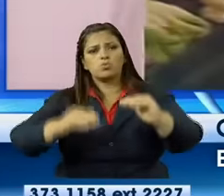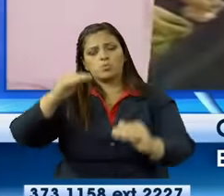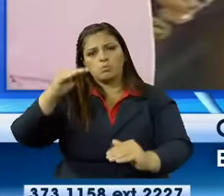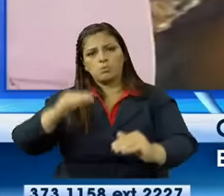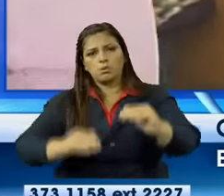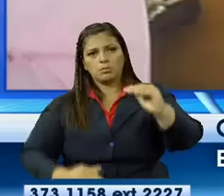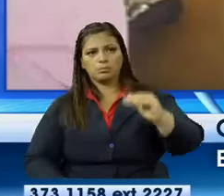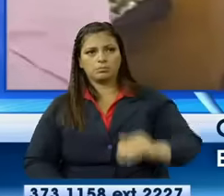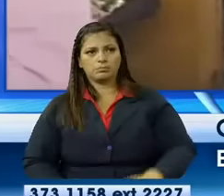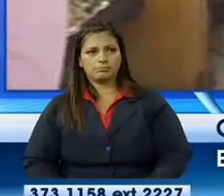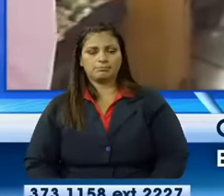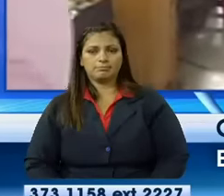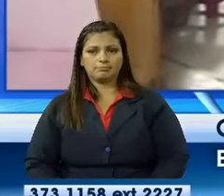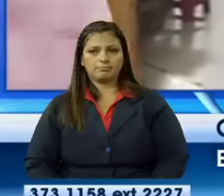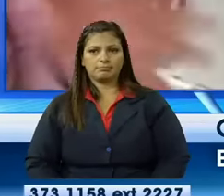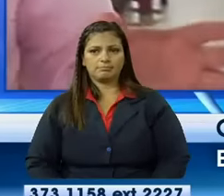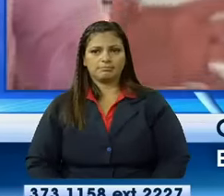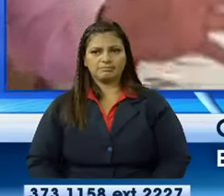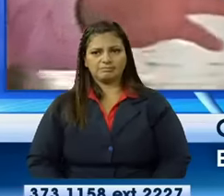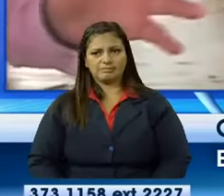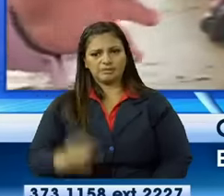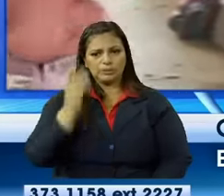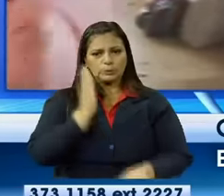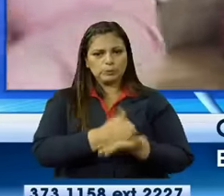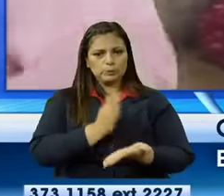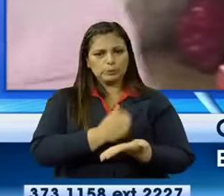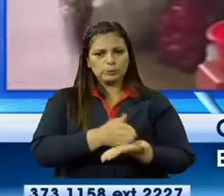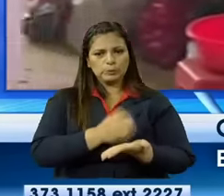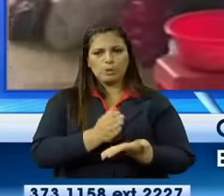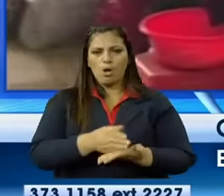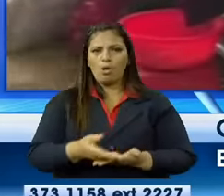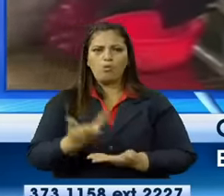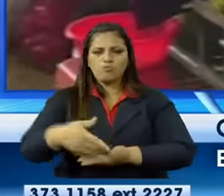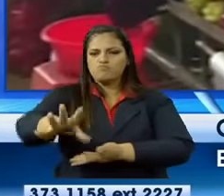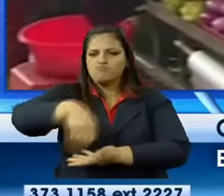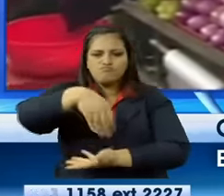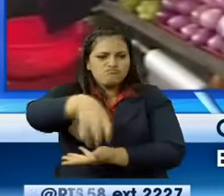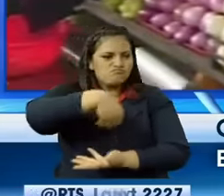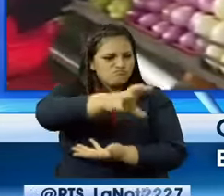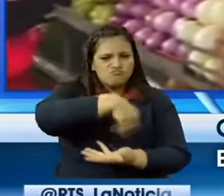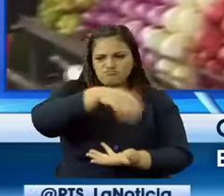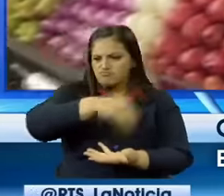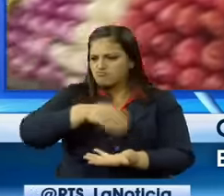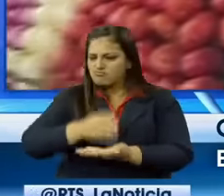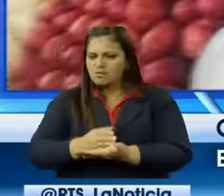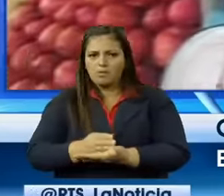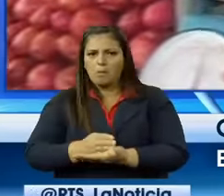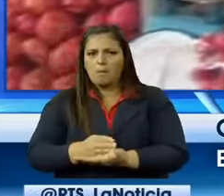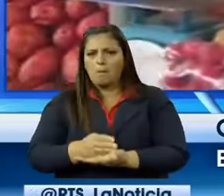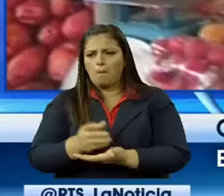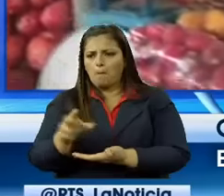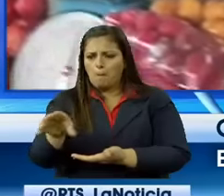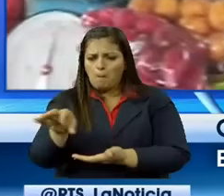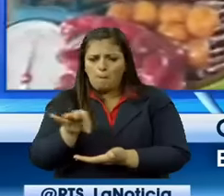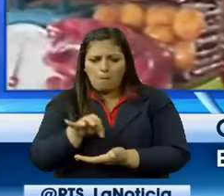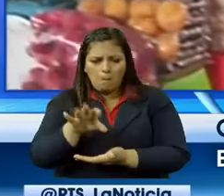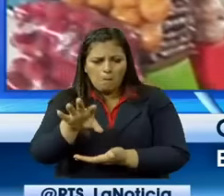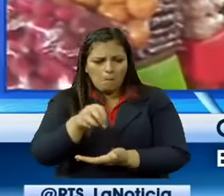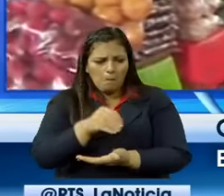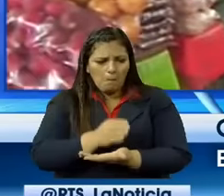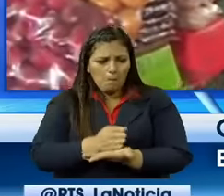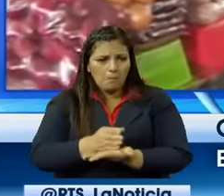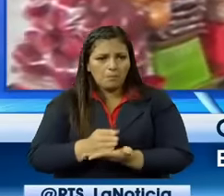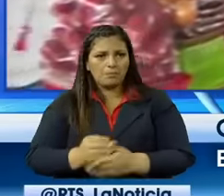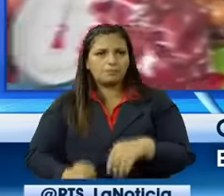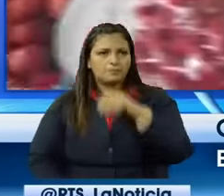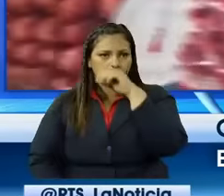amigo. Pero... Yo también hay que ponerle menos papa al caldo, un poquito más de agua. Yo quiero escuchar, por cierto, Rosalena, ¿cómo está la libra de cebolla